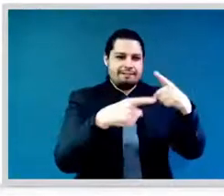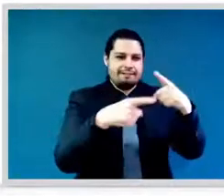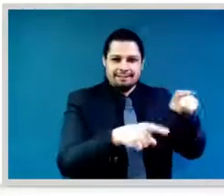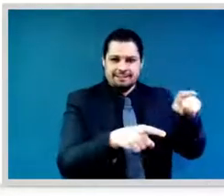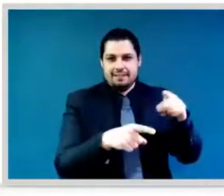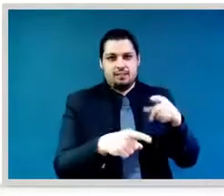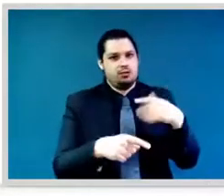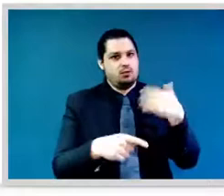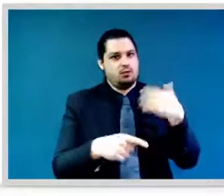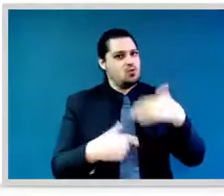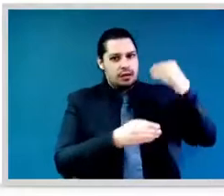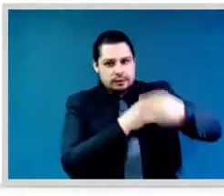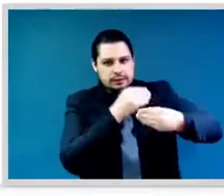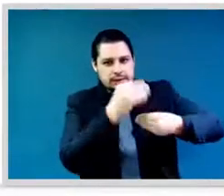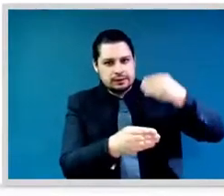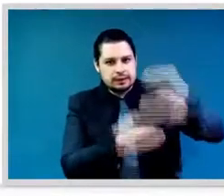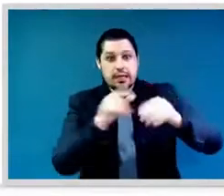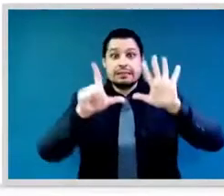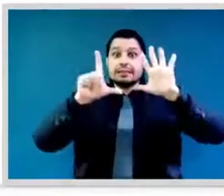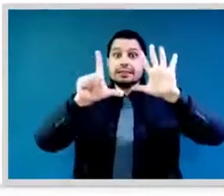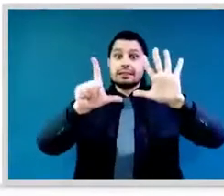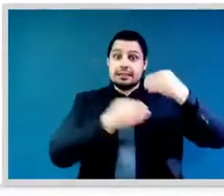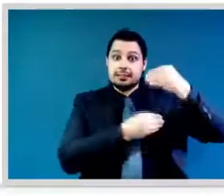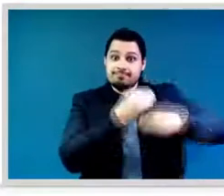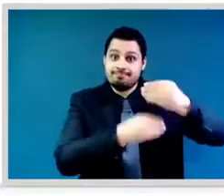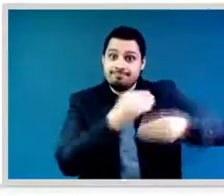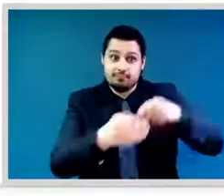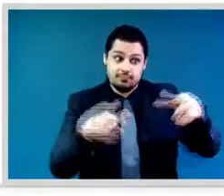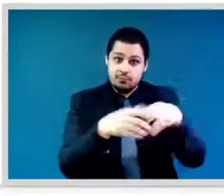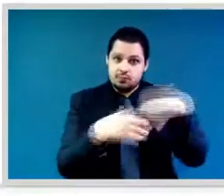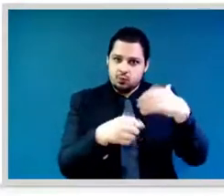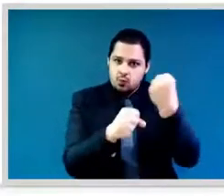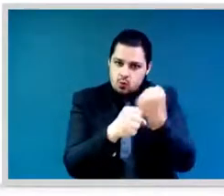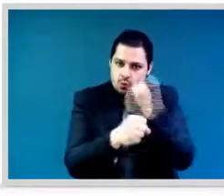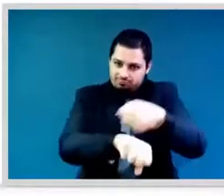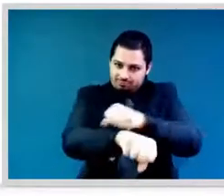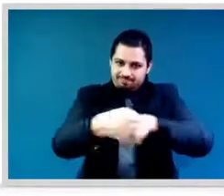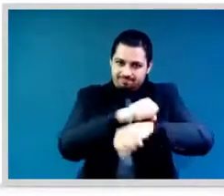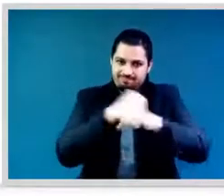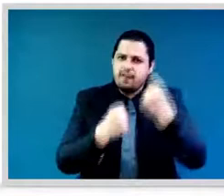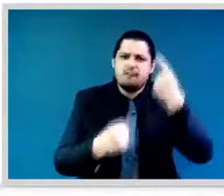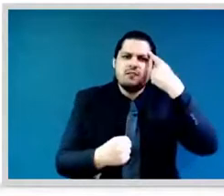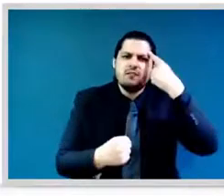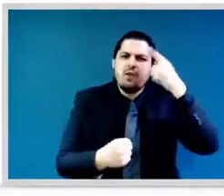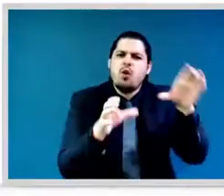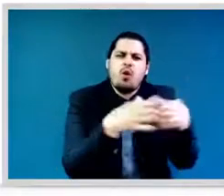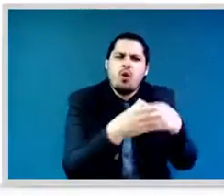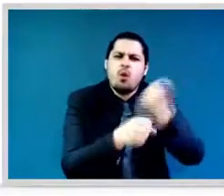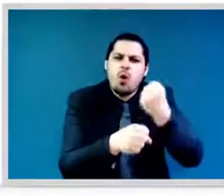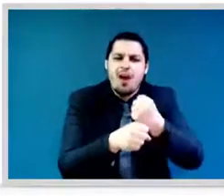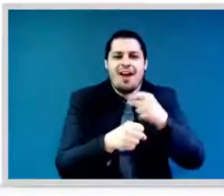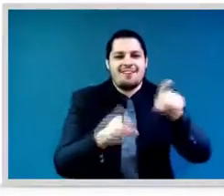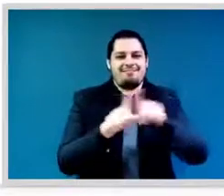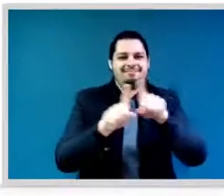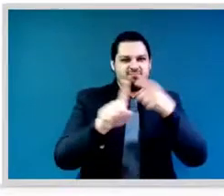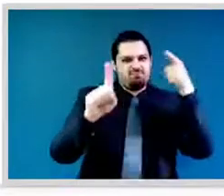el objetivo, no solo de fortalecer un liderazgo que ha existido a lo largo de varias